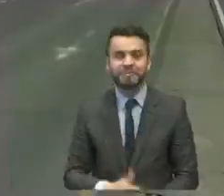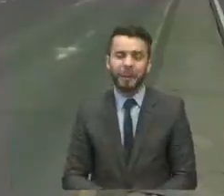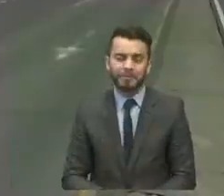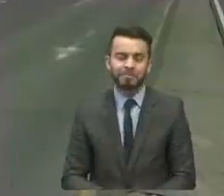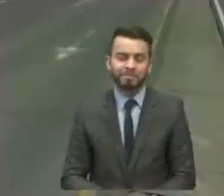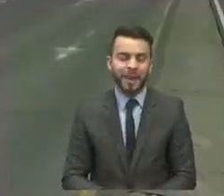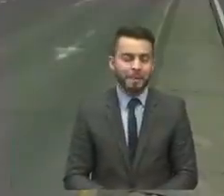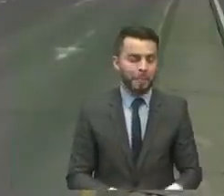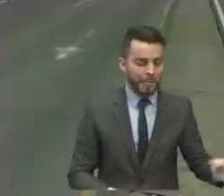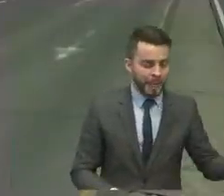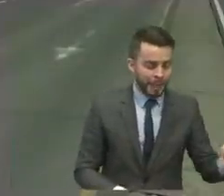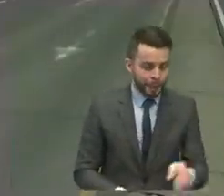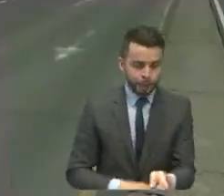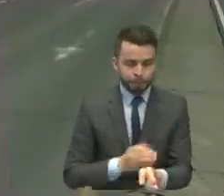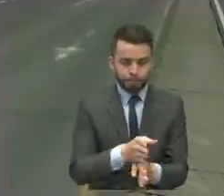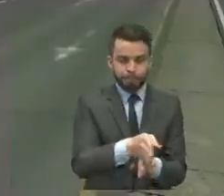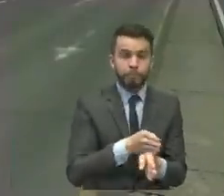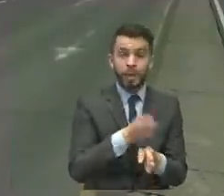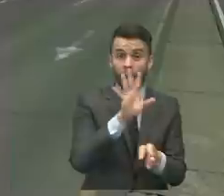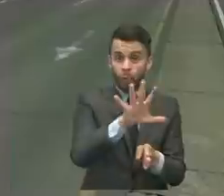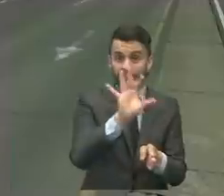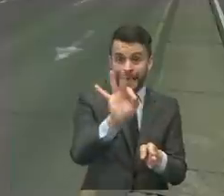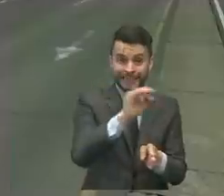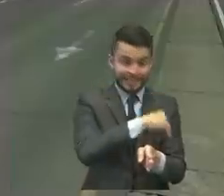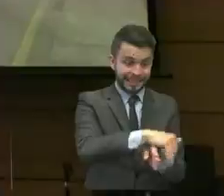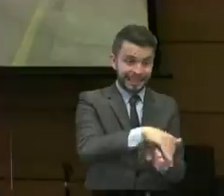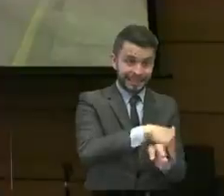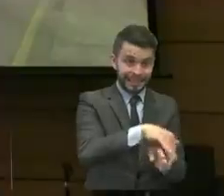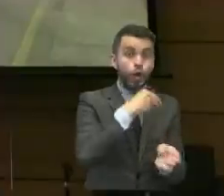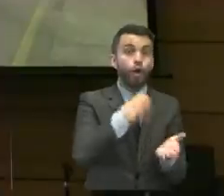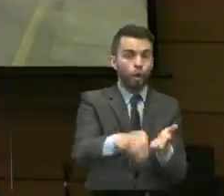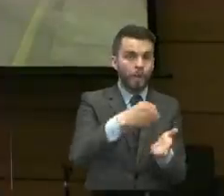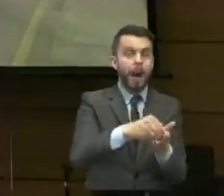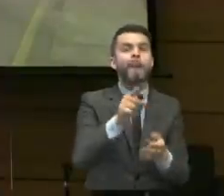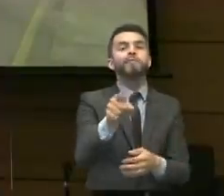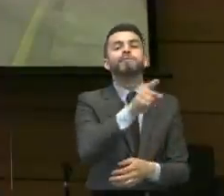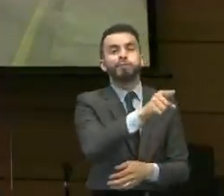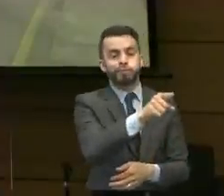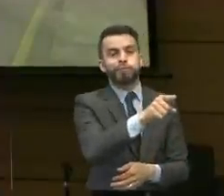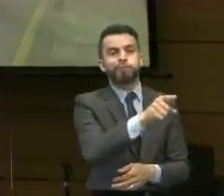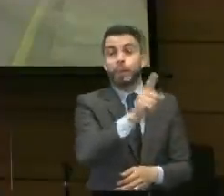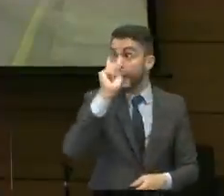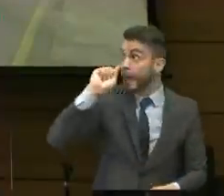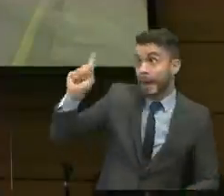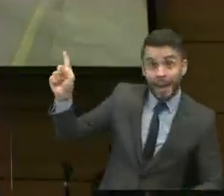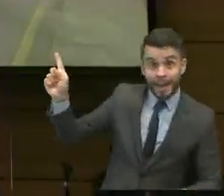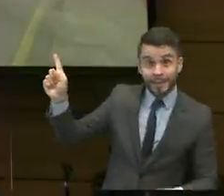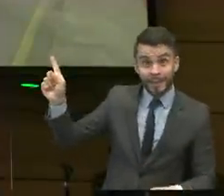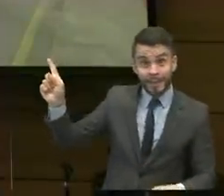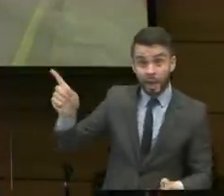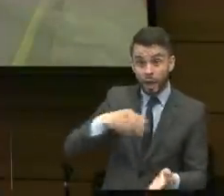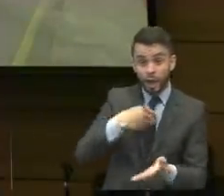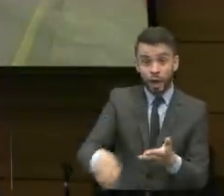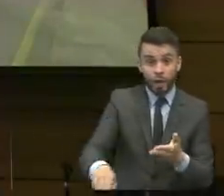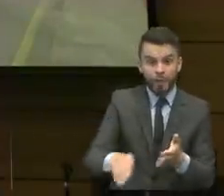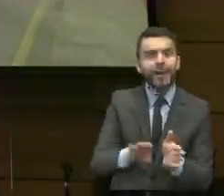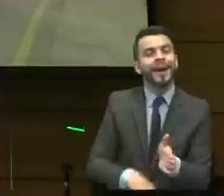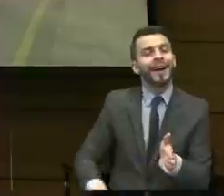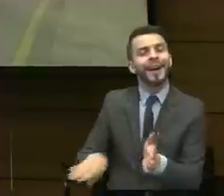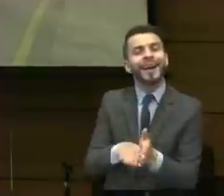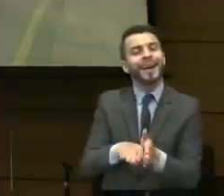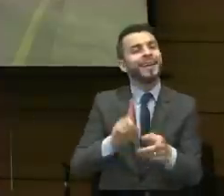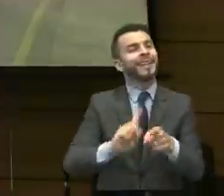53. Compramos todos estos predios, ahí están. Pero estos predios no iban a ser para una gran Plaza Alameda, no, iban a ser para una gran estación